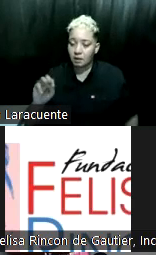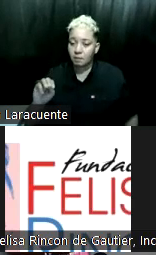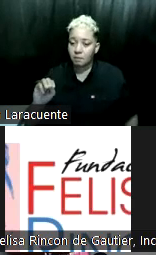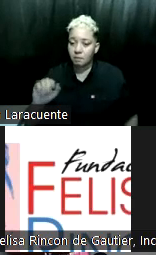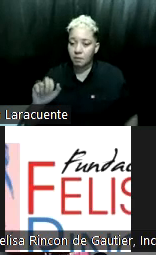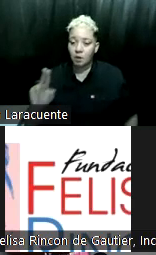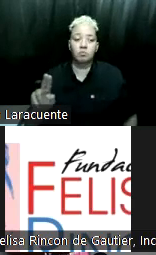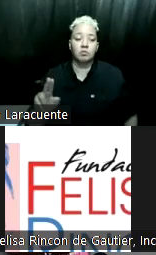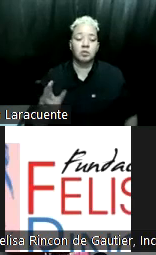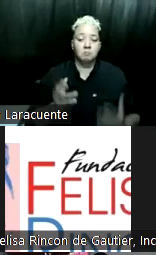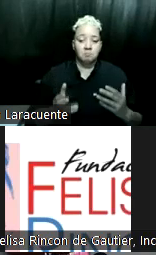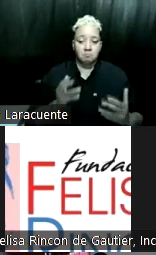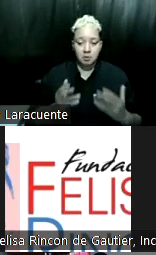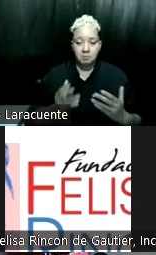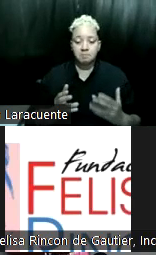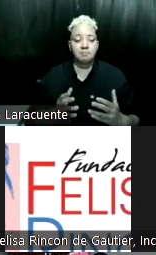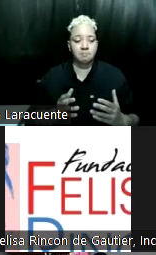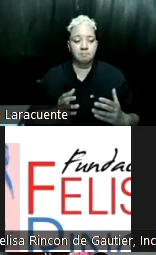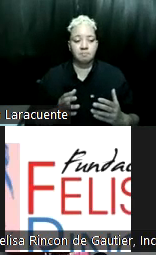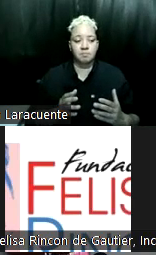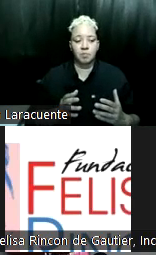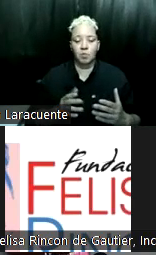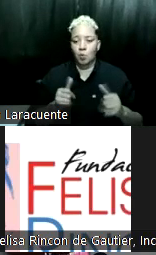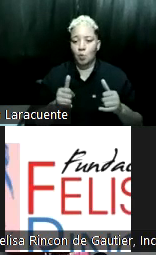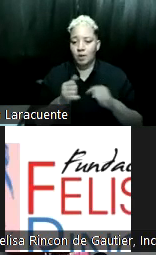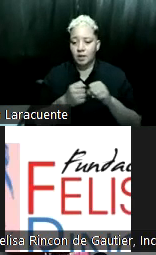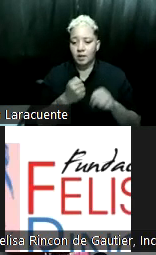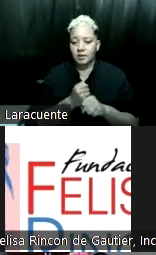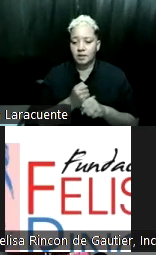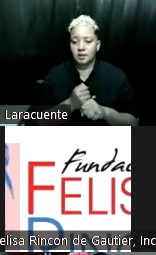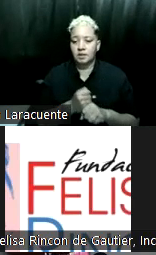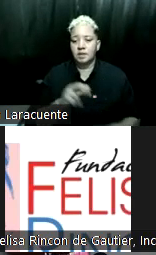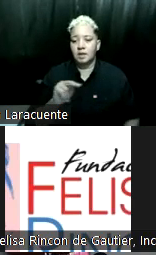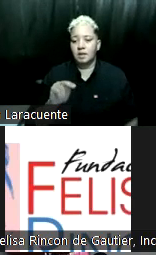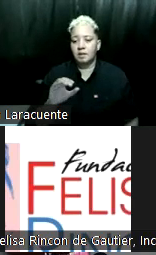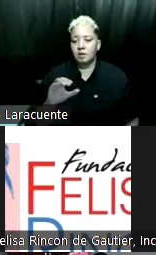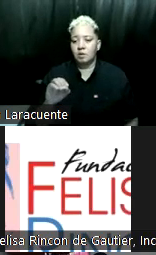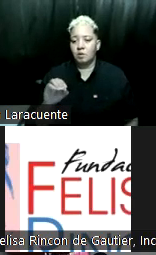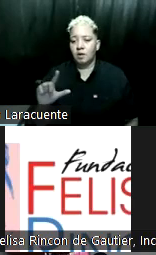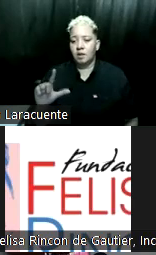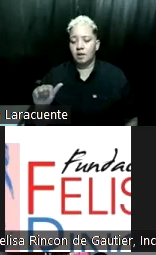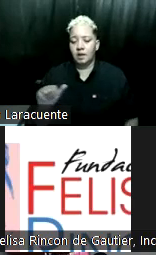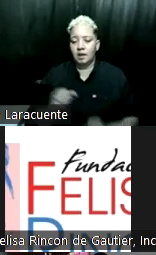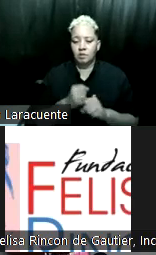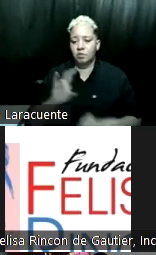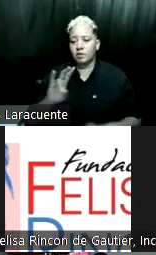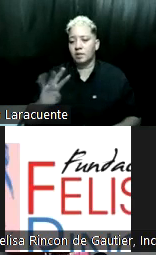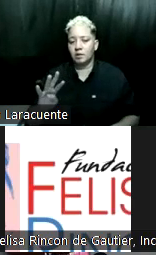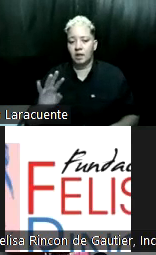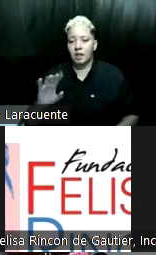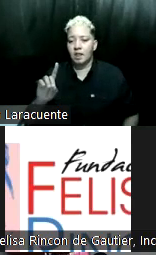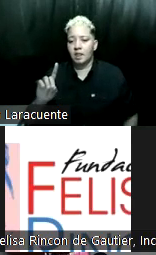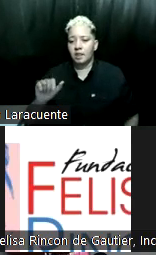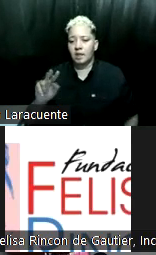Se vio la posibilidad de que el jugador del año en la NCAA en el año 74, David Thompson,